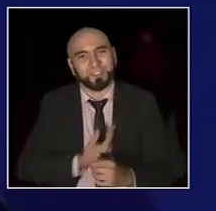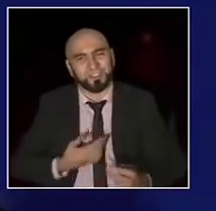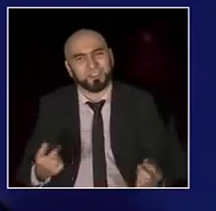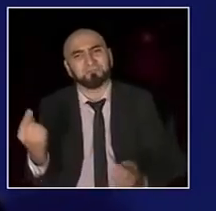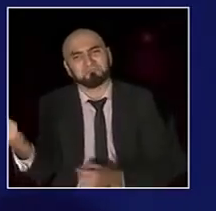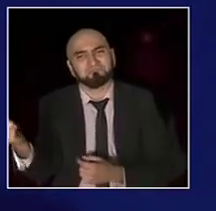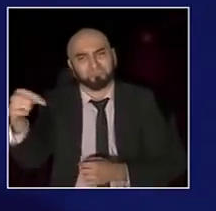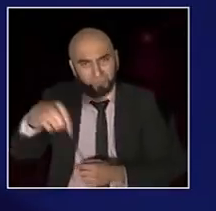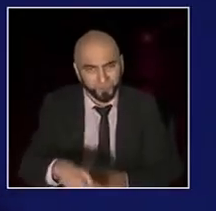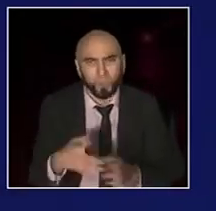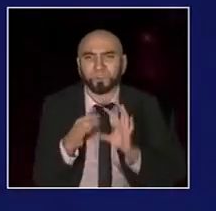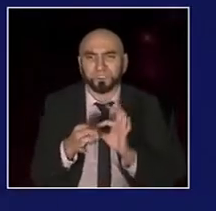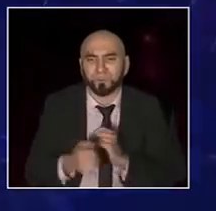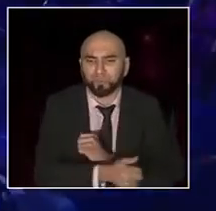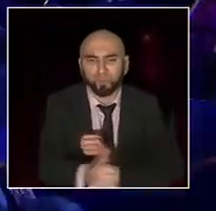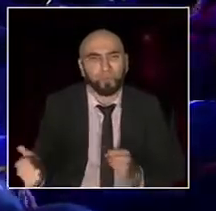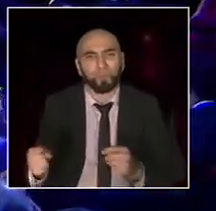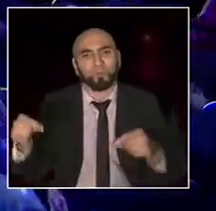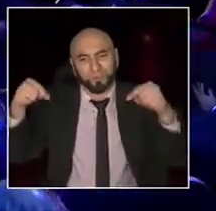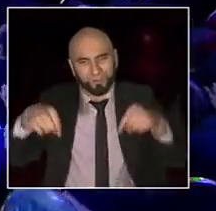todos por acompañarnos en esta tarde.